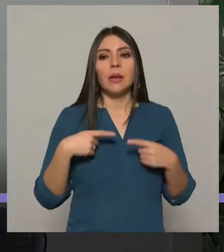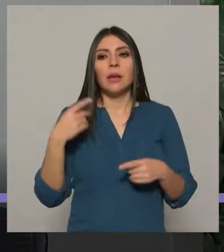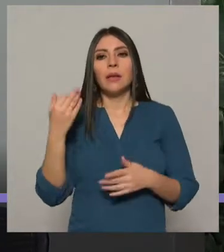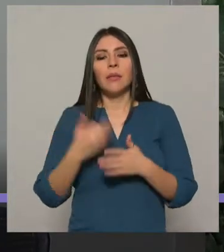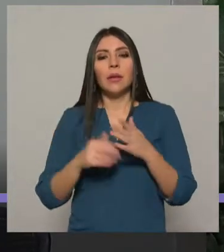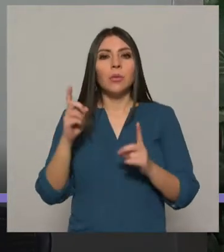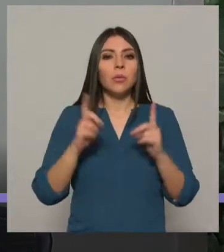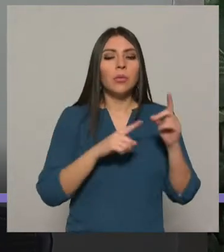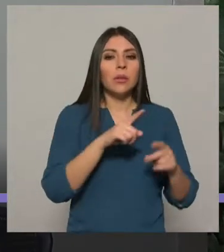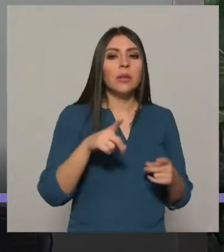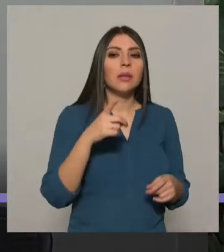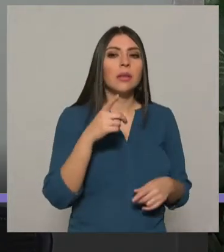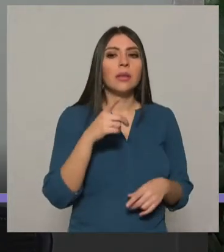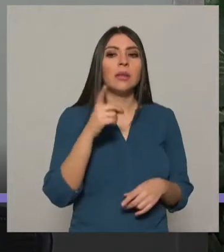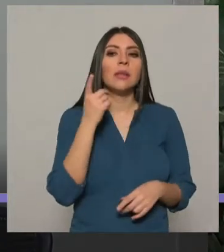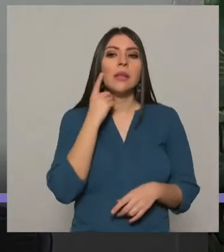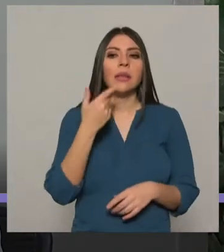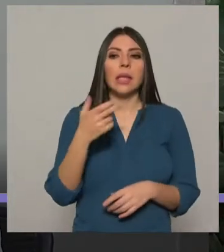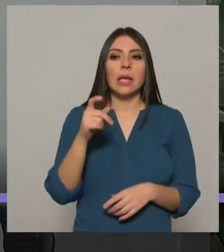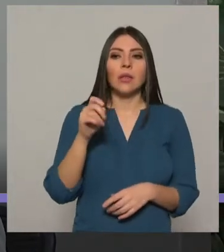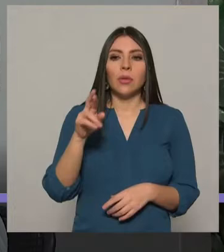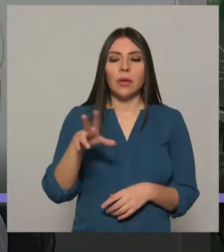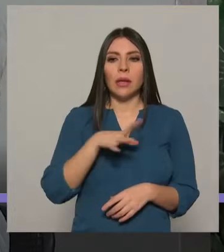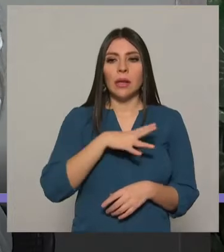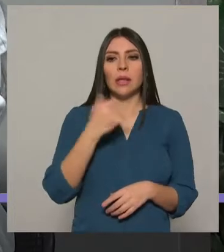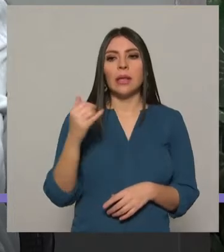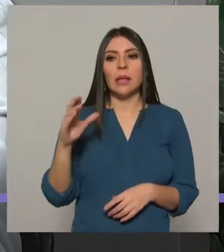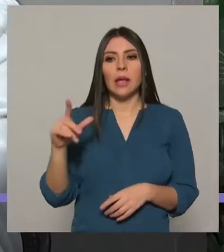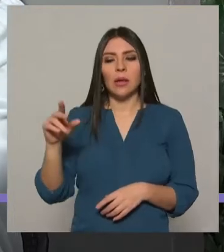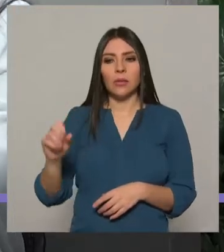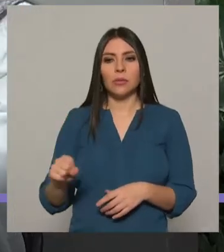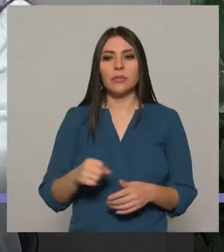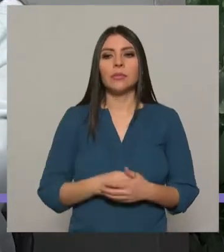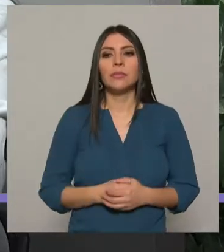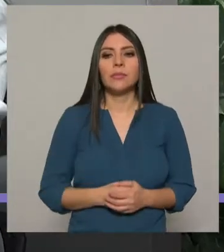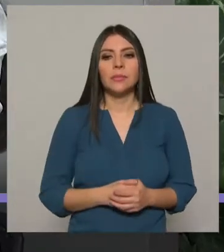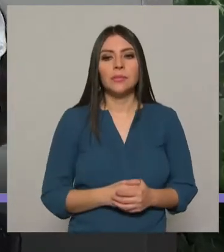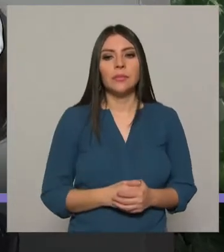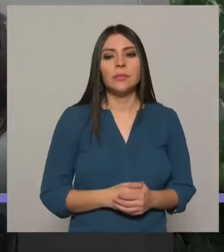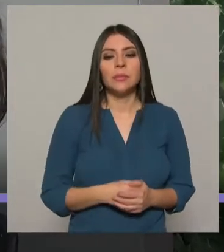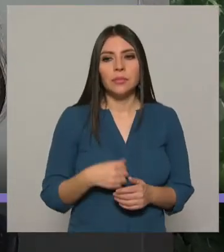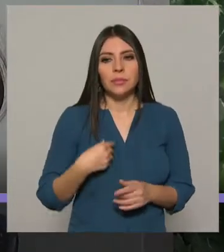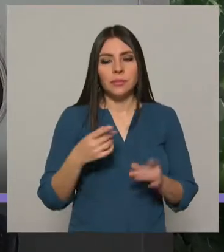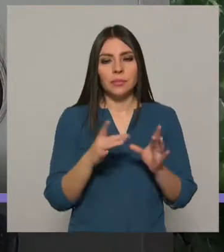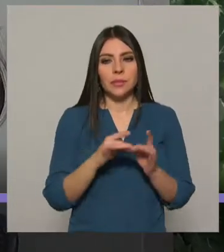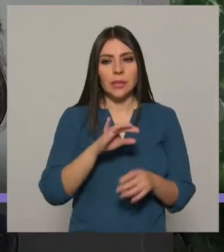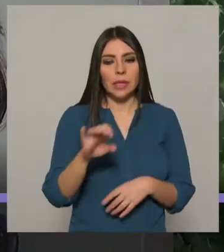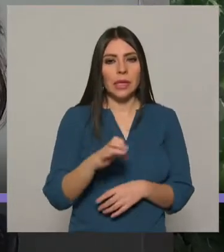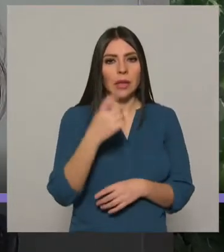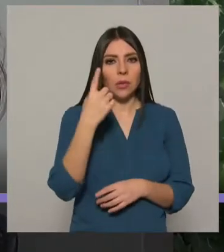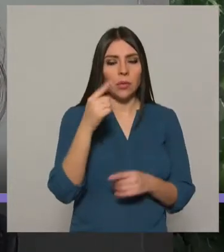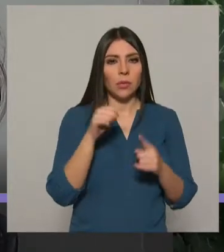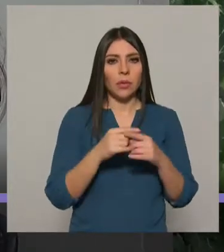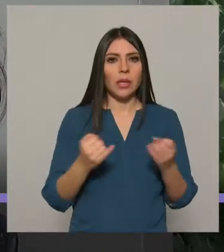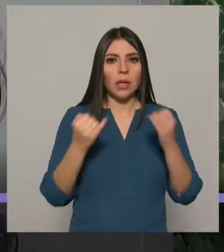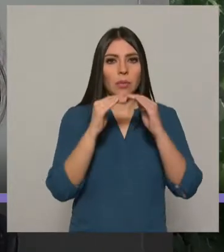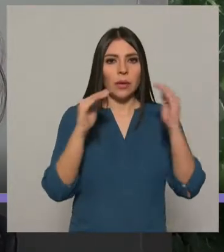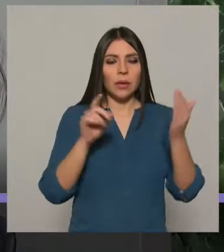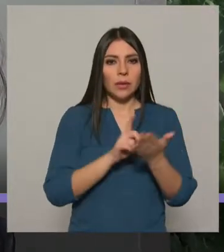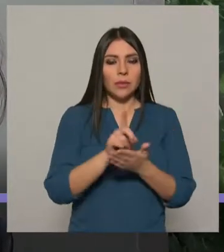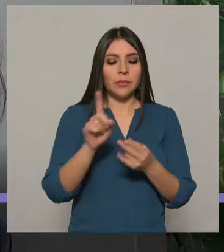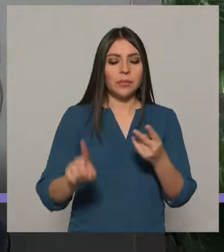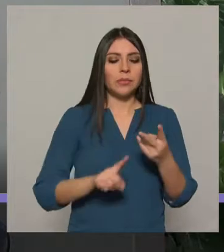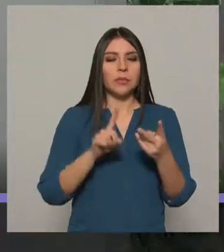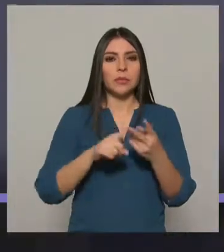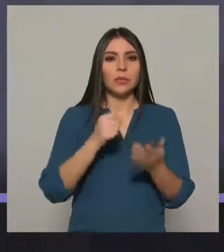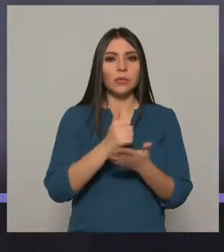diputados, del diputado Héctor y de Carlos. Yo diría el eje 1, igualdad de derechos, así está titulado, el segundo, ciudad